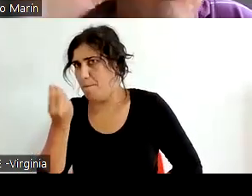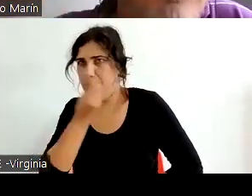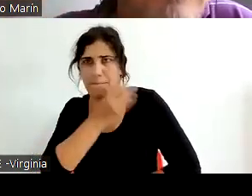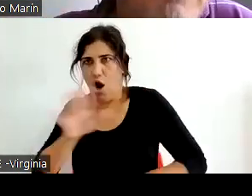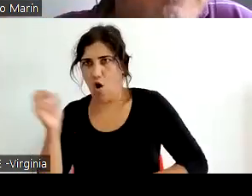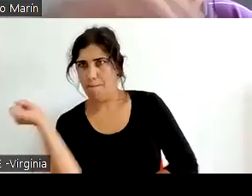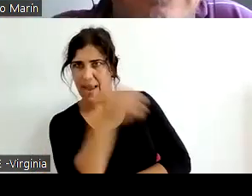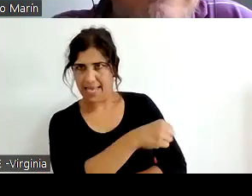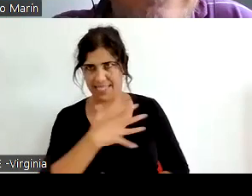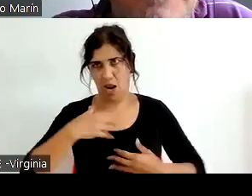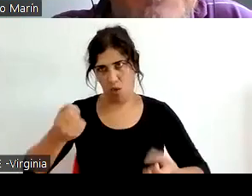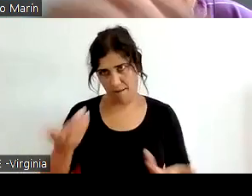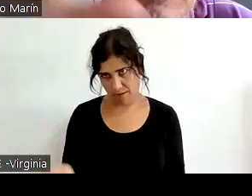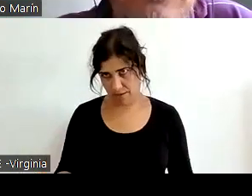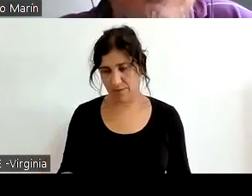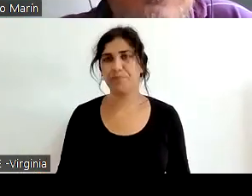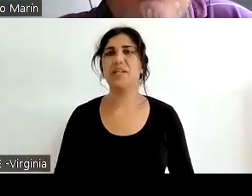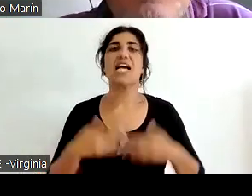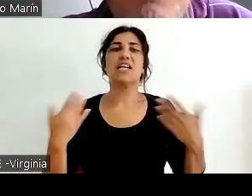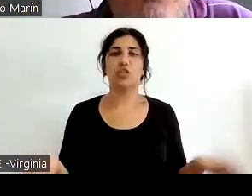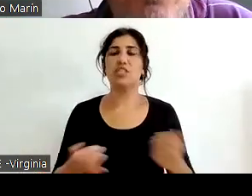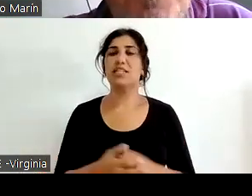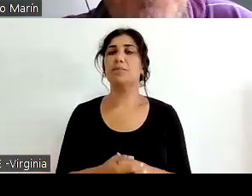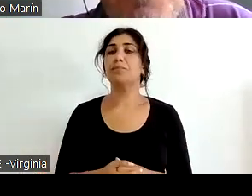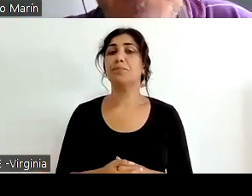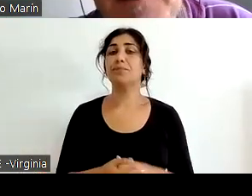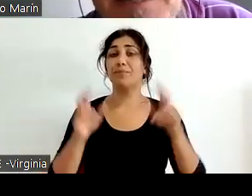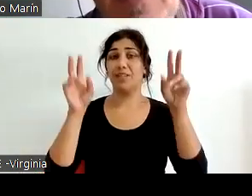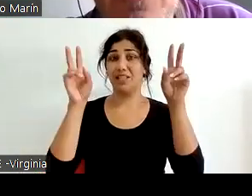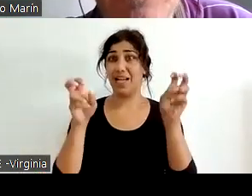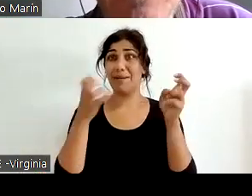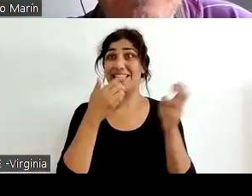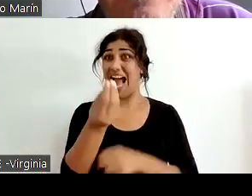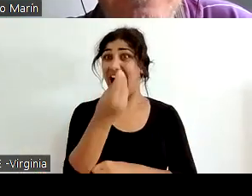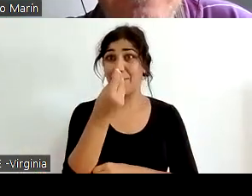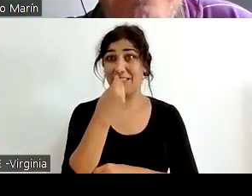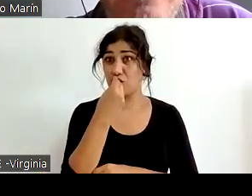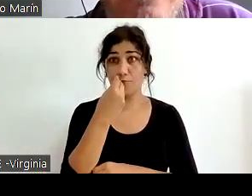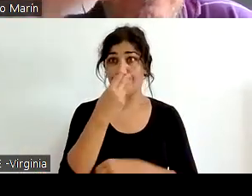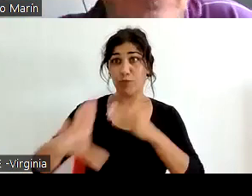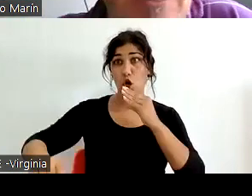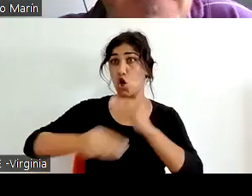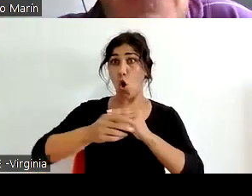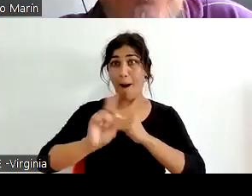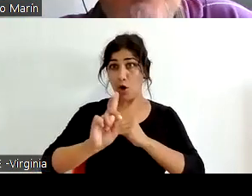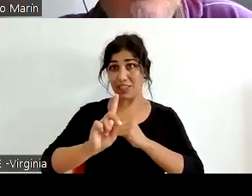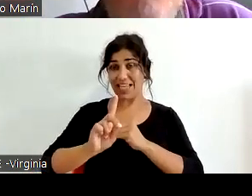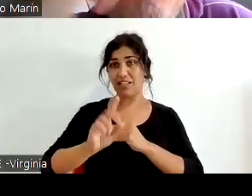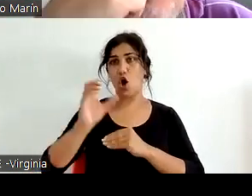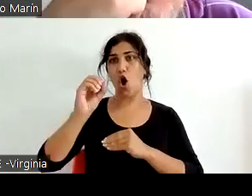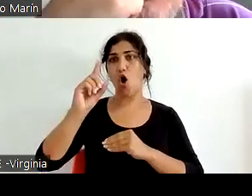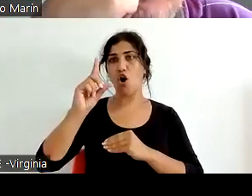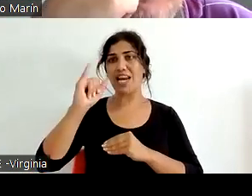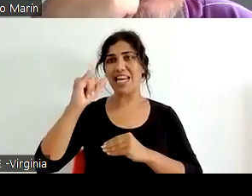Y decíamos que si a nivel de la alimentación no nos aseguramos determinado aporte de oligoelementos,